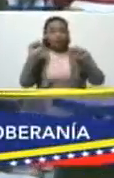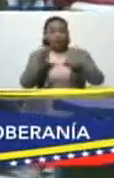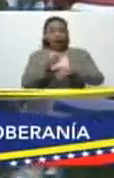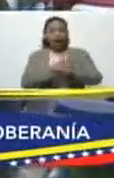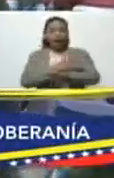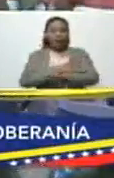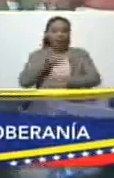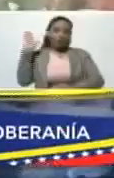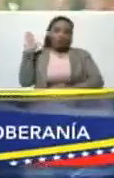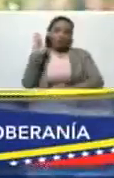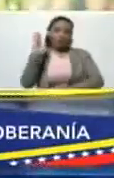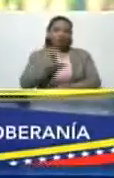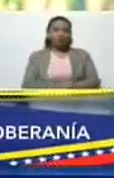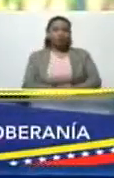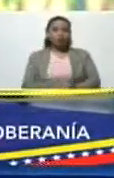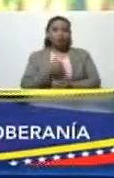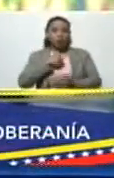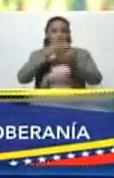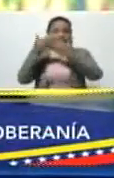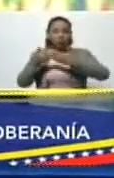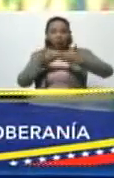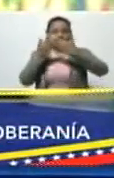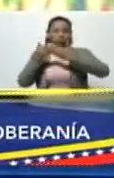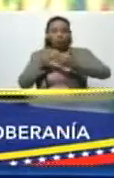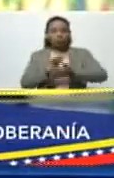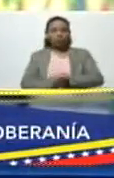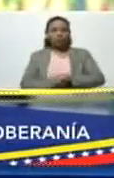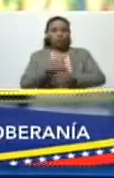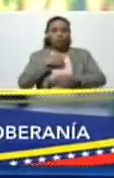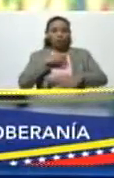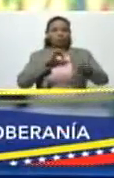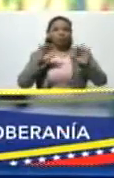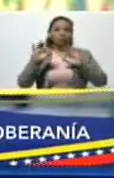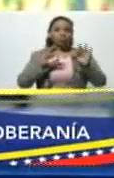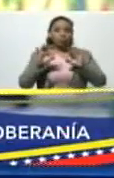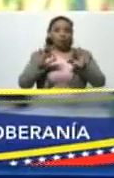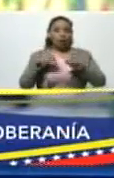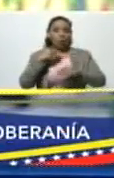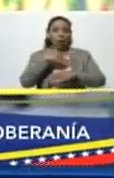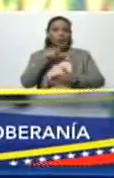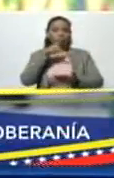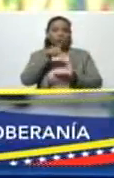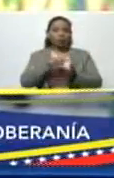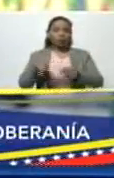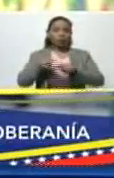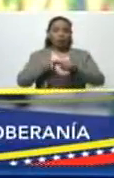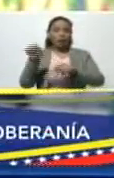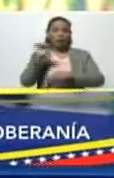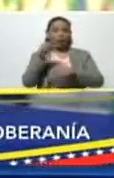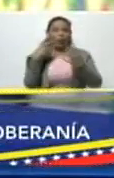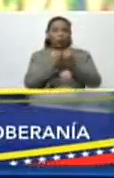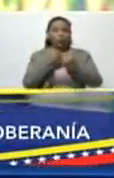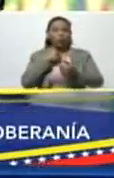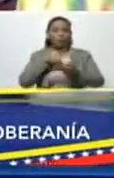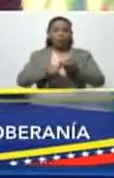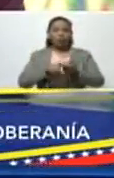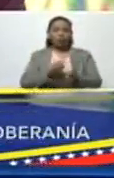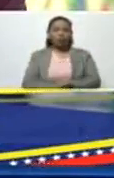venir, estudio, me preparo. Y cuando me monté en el carro para venir con Silvia, mi